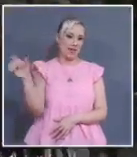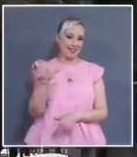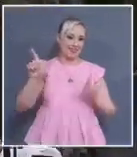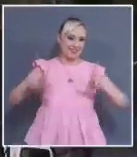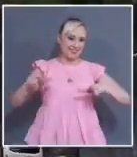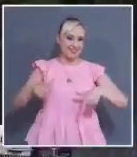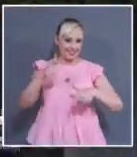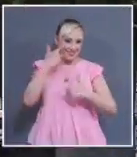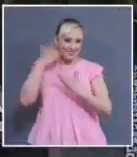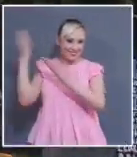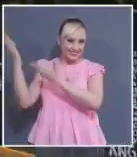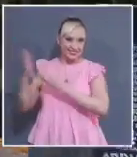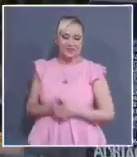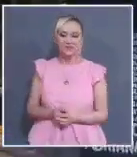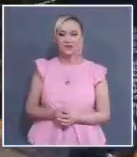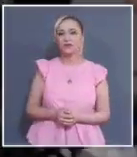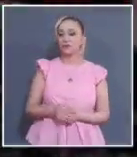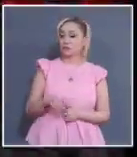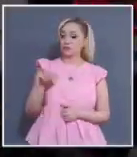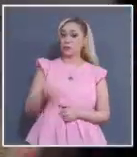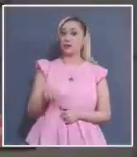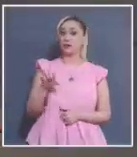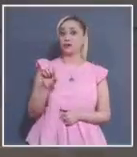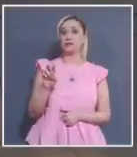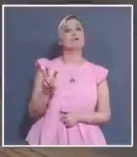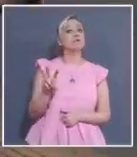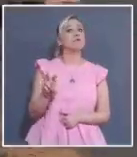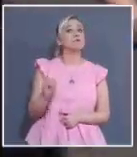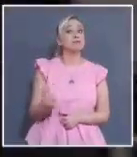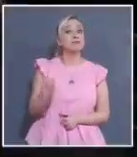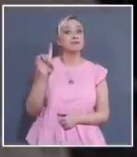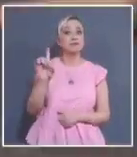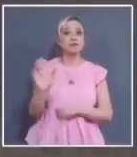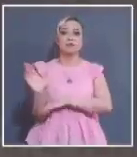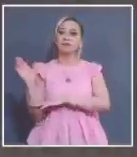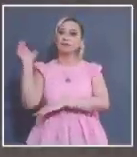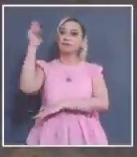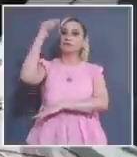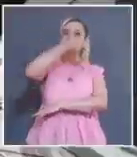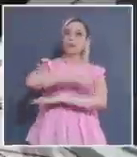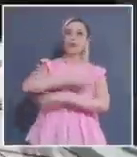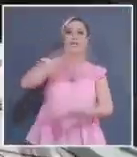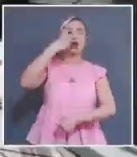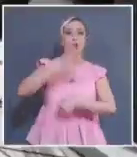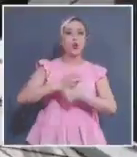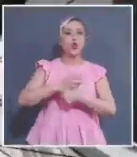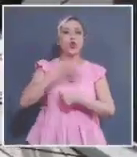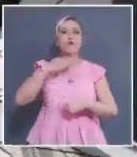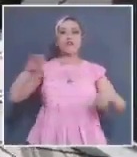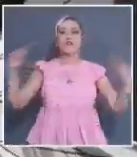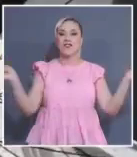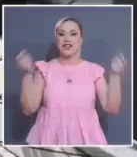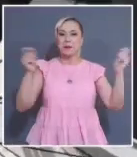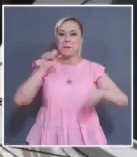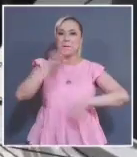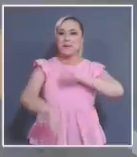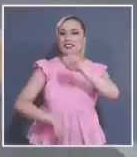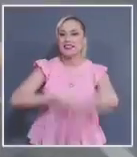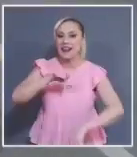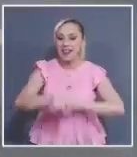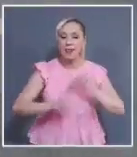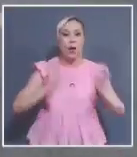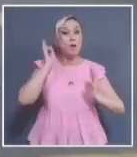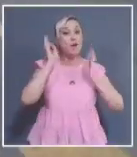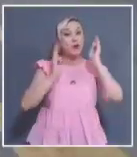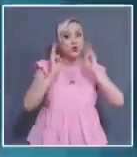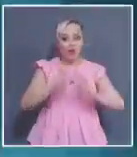Este fin de semana, el Monumento a la Revolución es la sede del segundo Festival de la Bicicleta, que tendrá un museo de bicis antiguas, ciclos